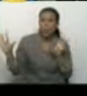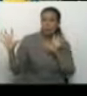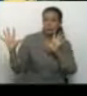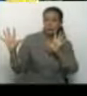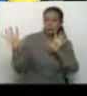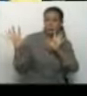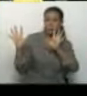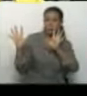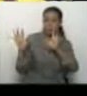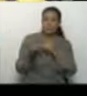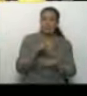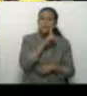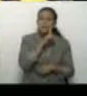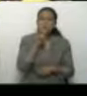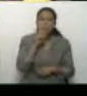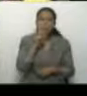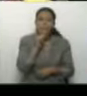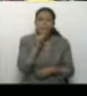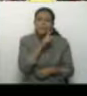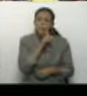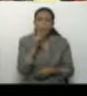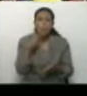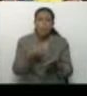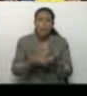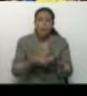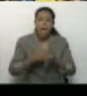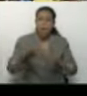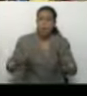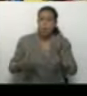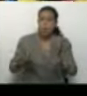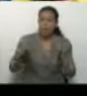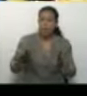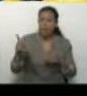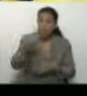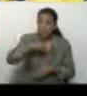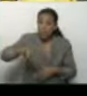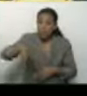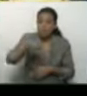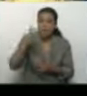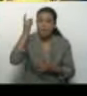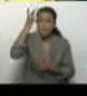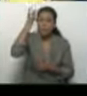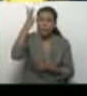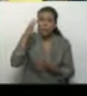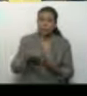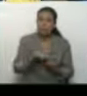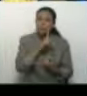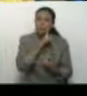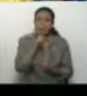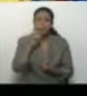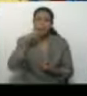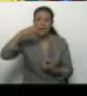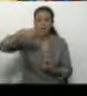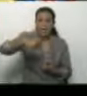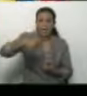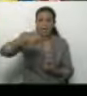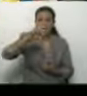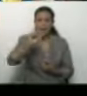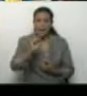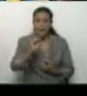¿Quién le puso el nombre al robot? Entre todos. ¿Qué significa el nombre? Bueno,